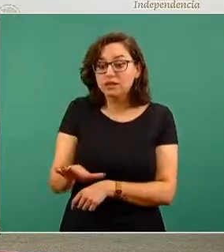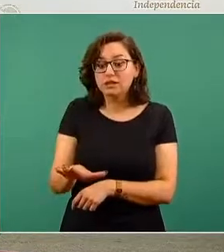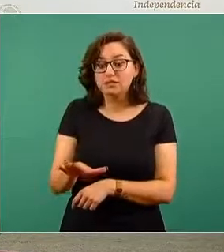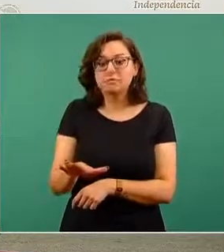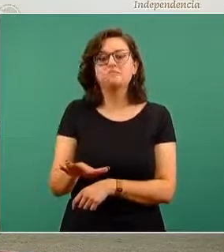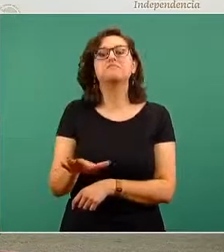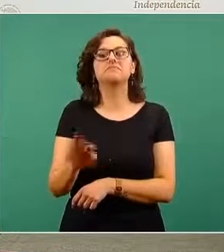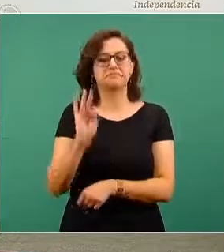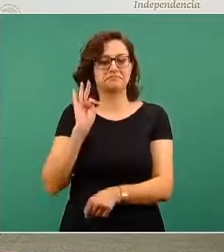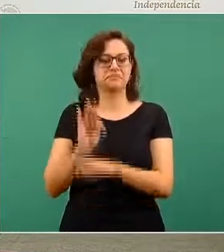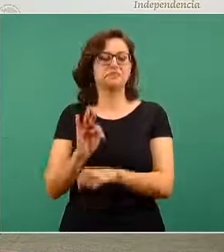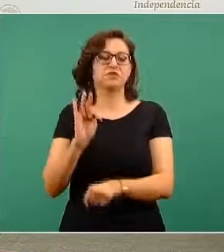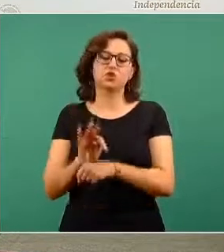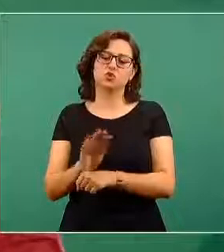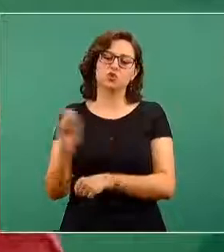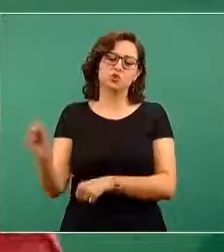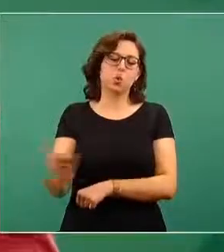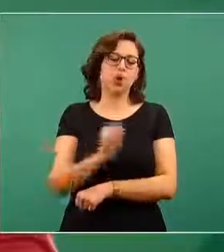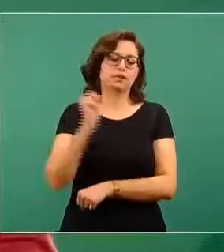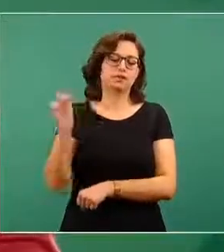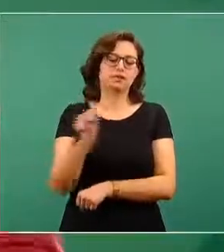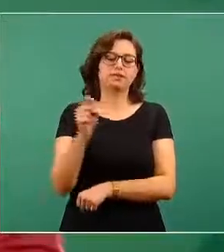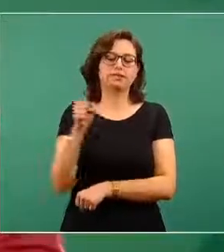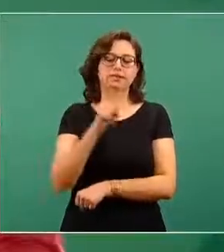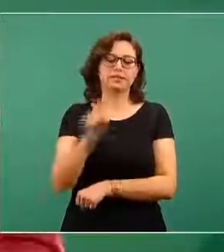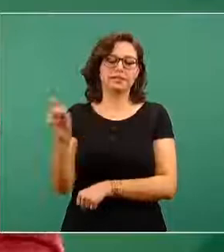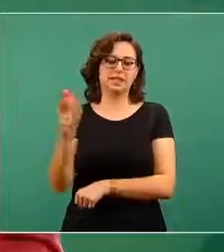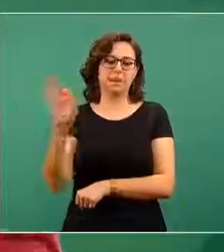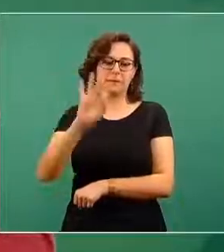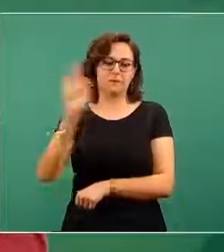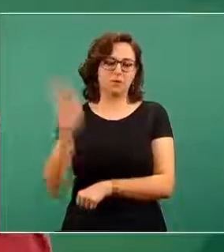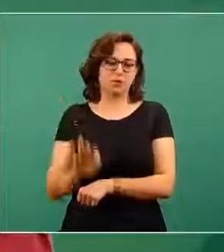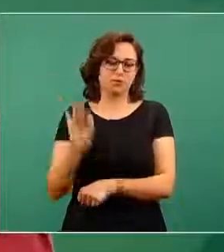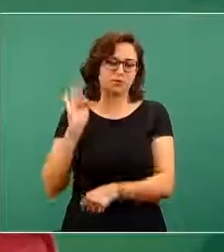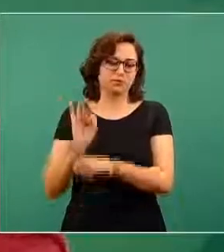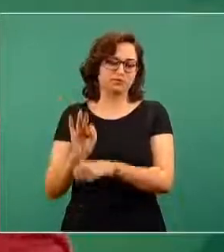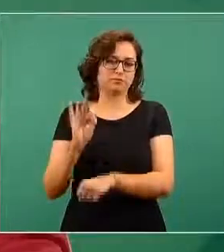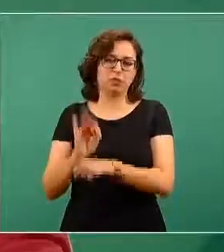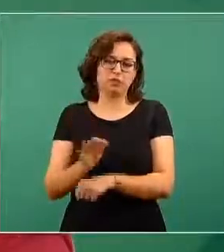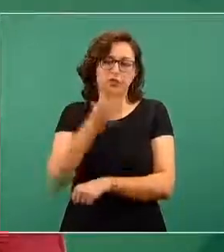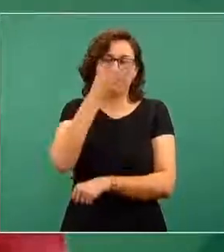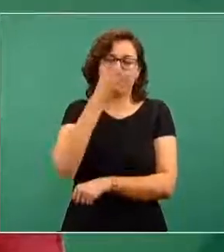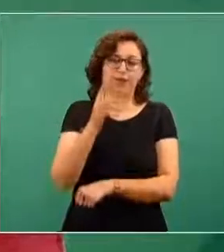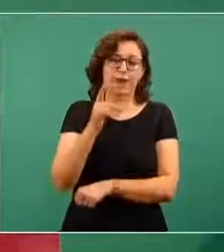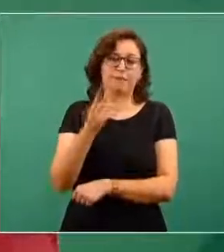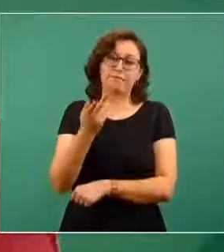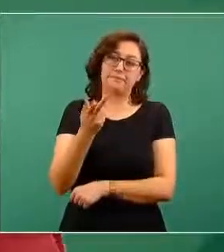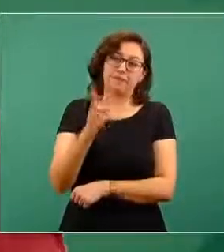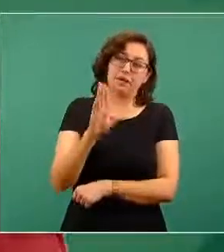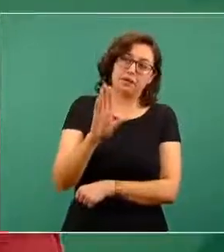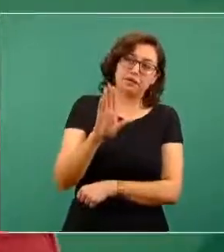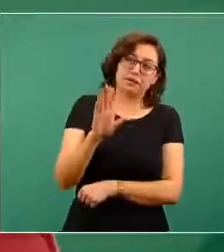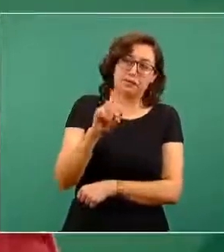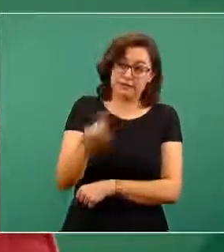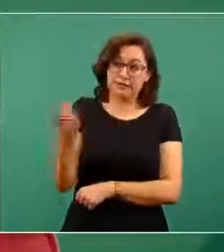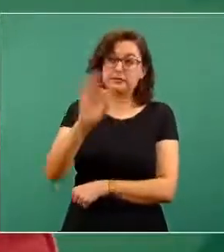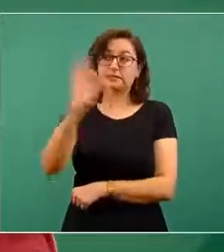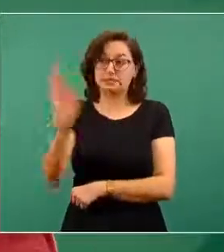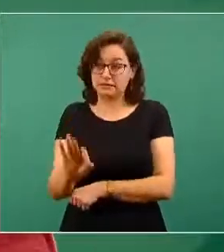COVID. Y también, afortunadamente, las vacunas están cercanas al 100%, algunas en forma